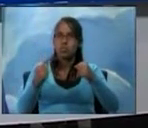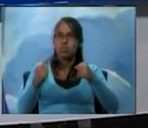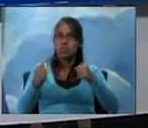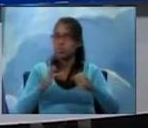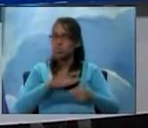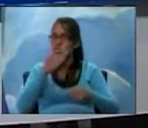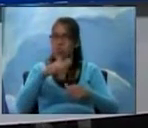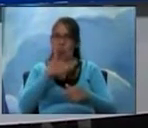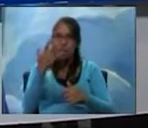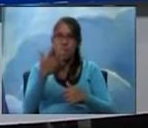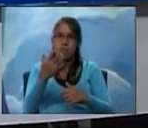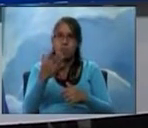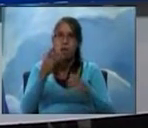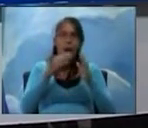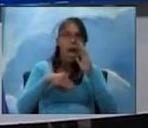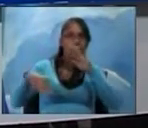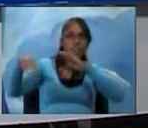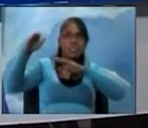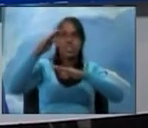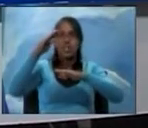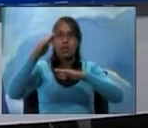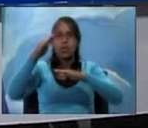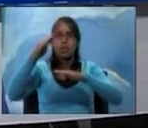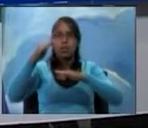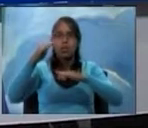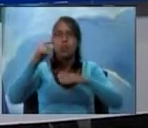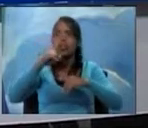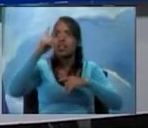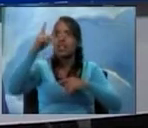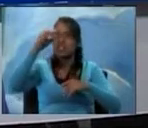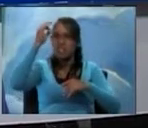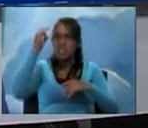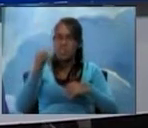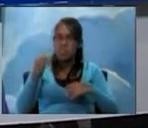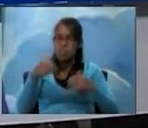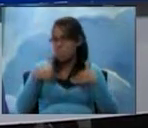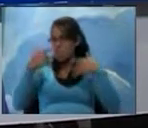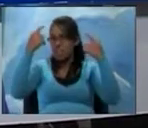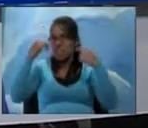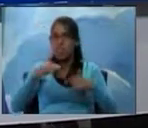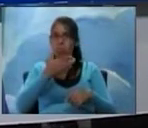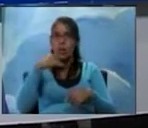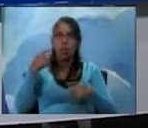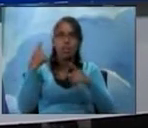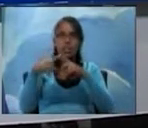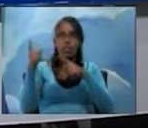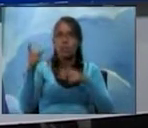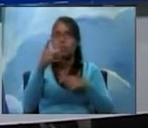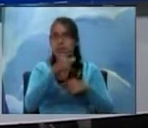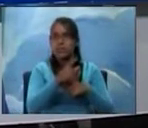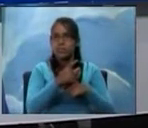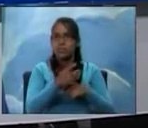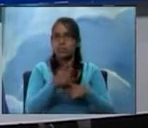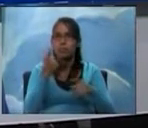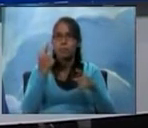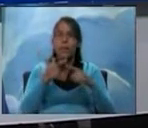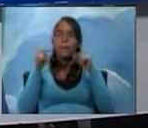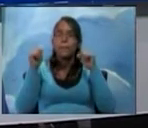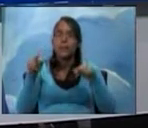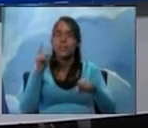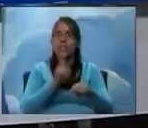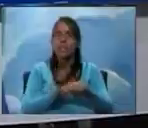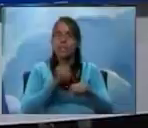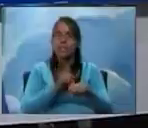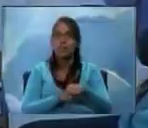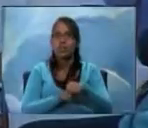Soberbio. Soberbio. Altivo. Altivo. Me he creído mejor que los demás. Me he creído mejor que los demás. Pero en este momento.